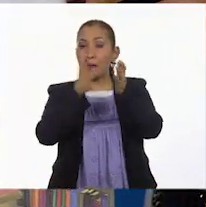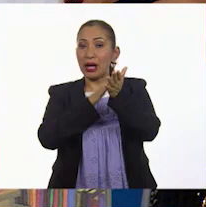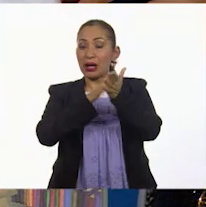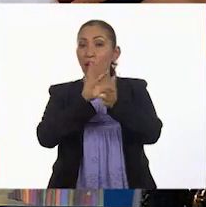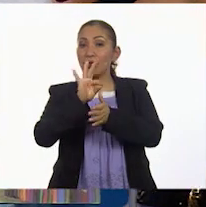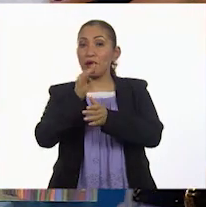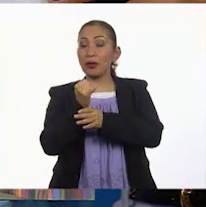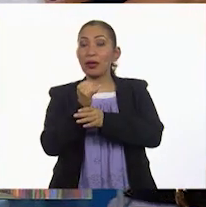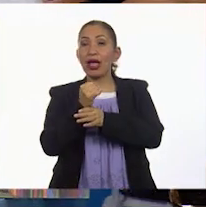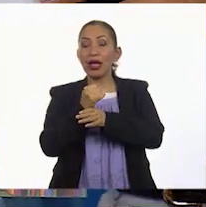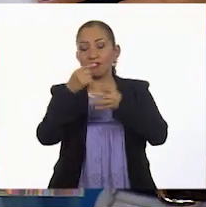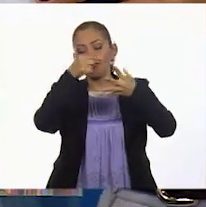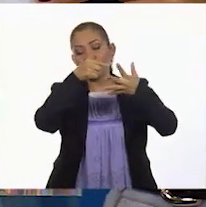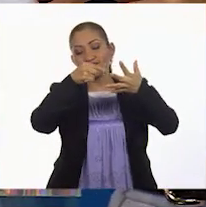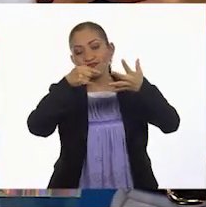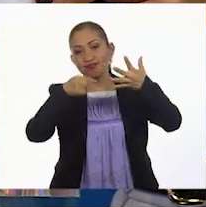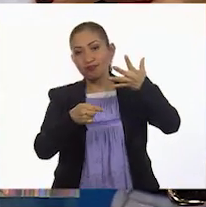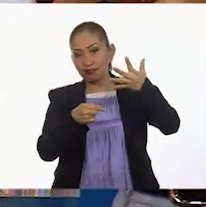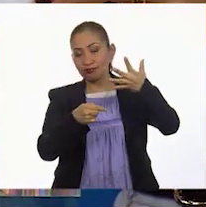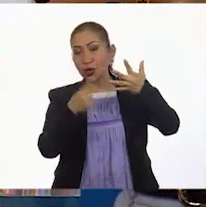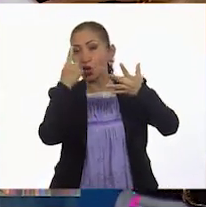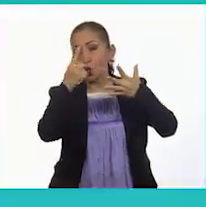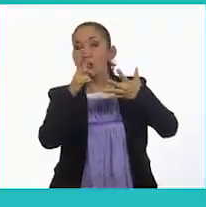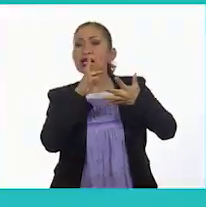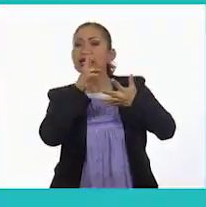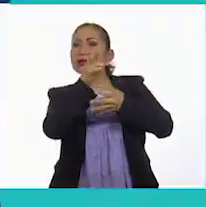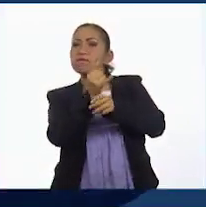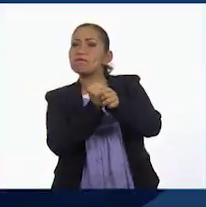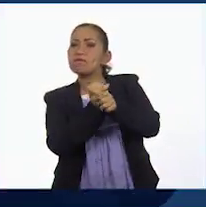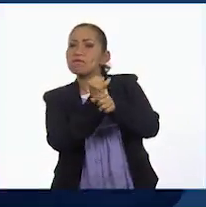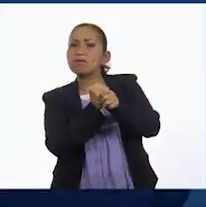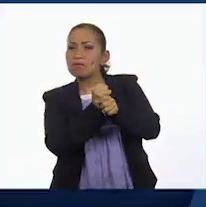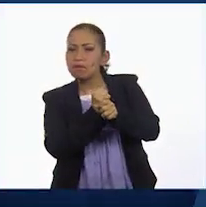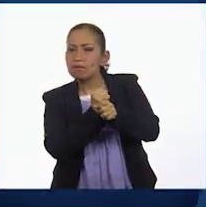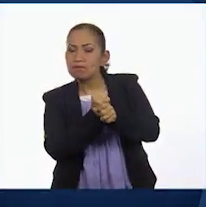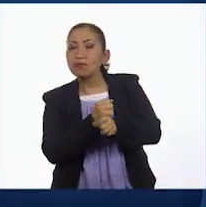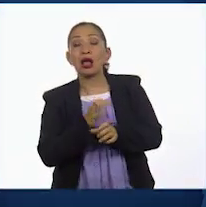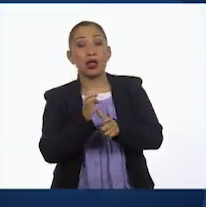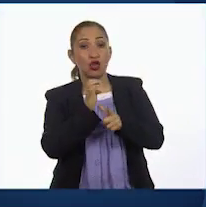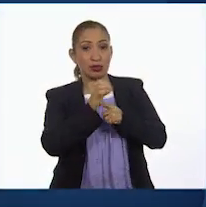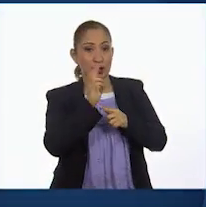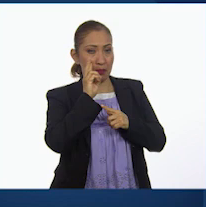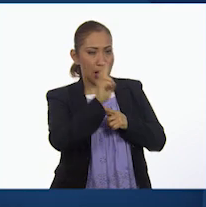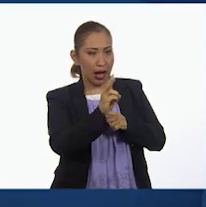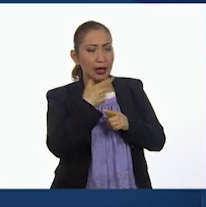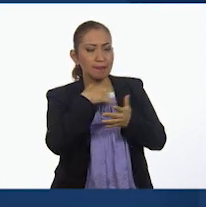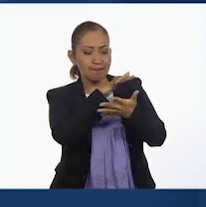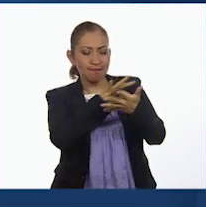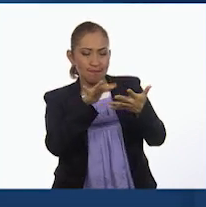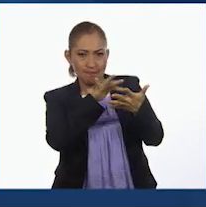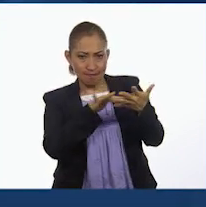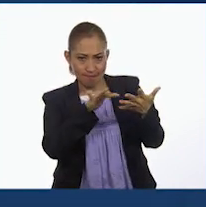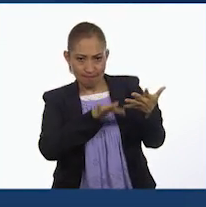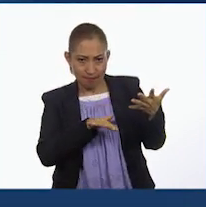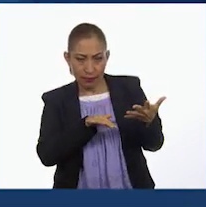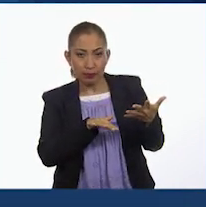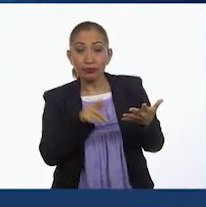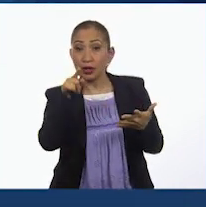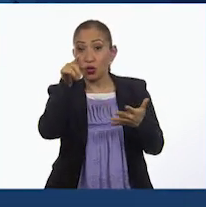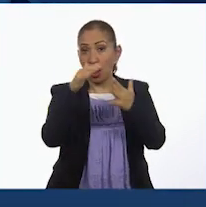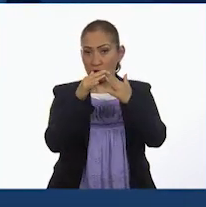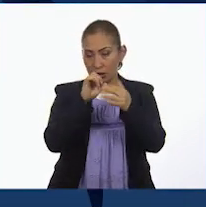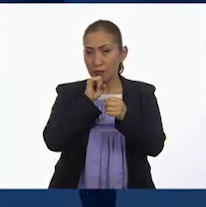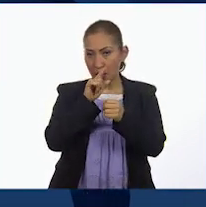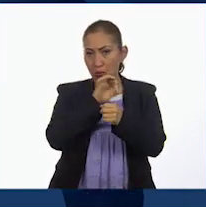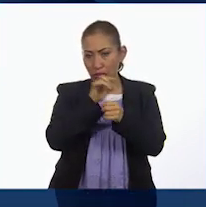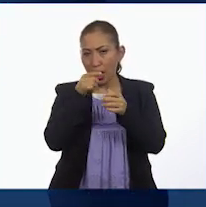49, Elementos de un reportaje. Muy bien, María. Entonces vamos a darle lectura. Sí. En casa tú